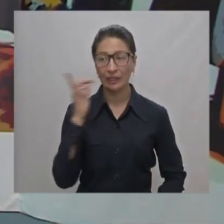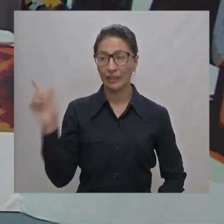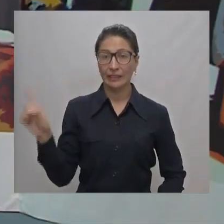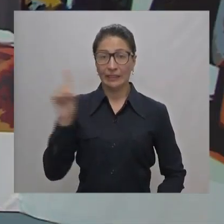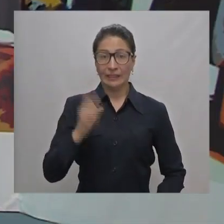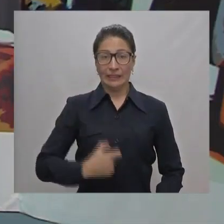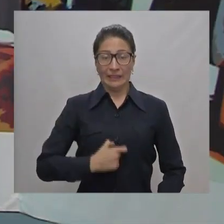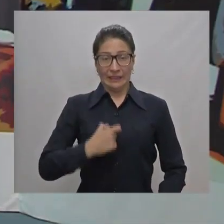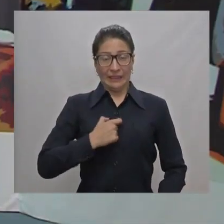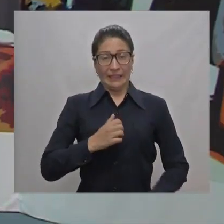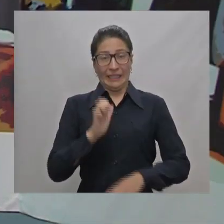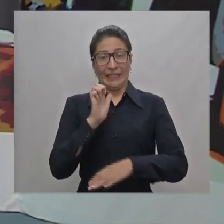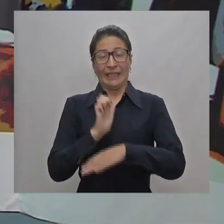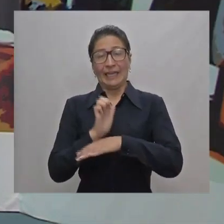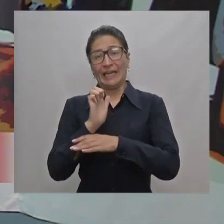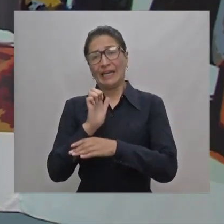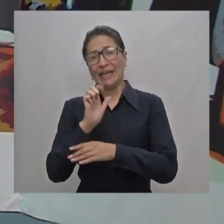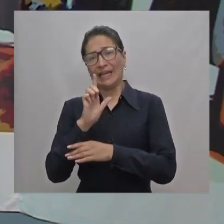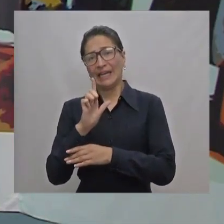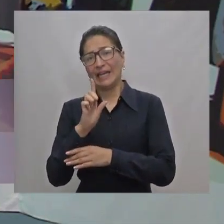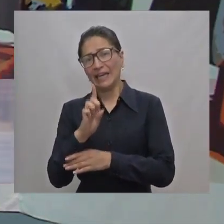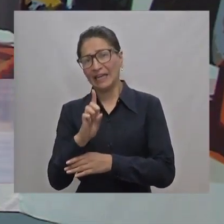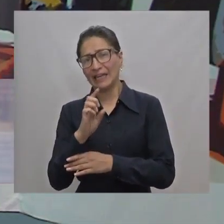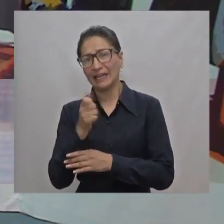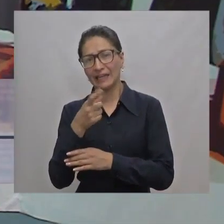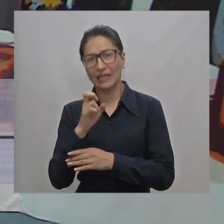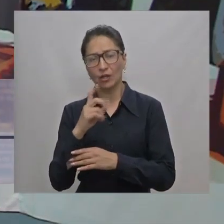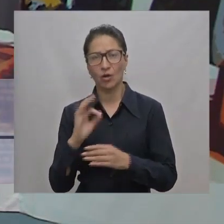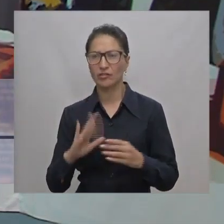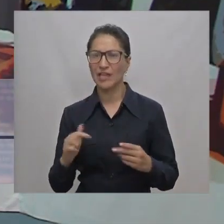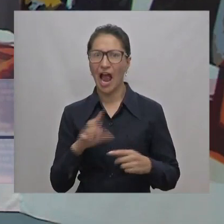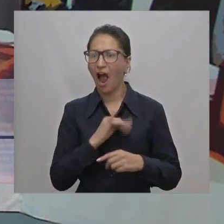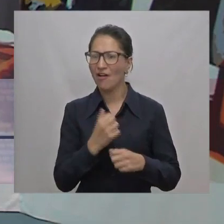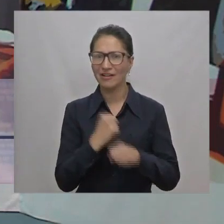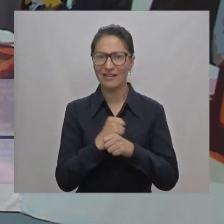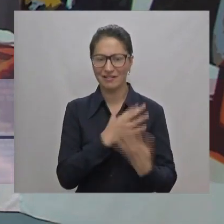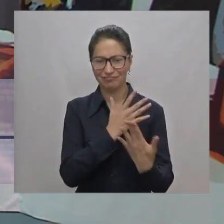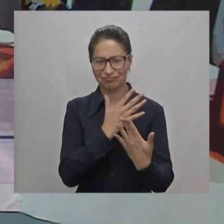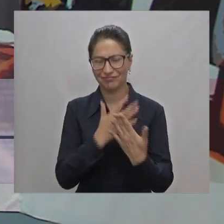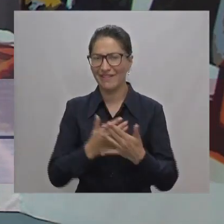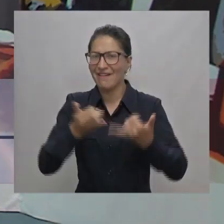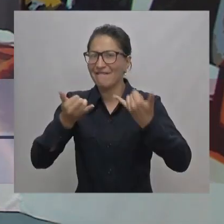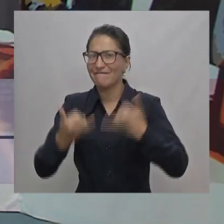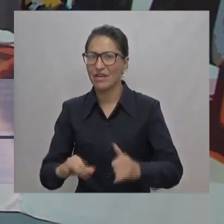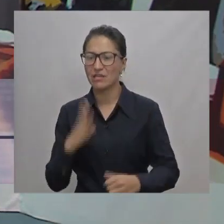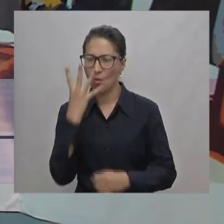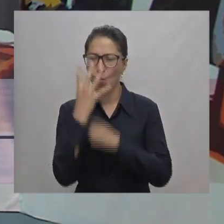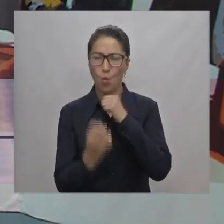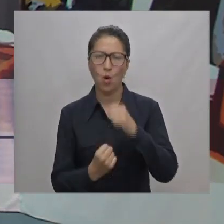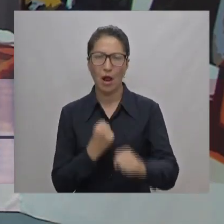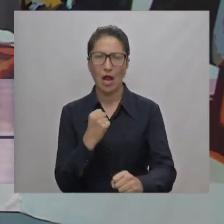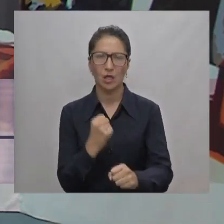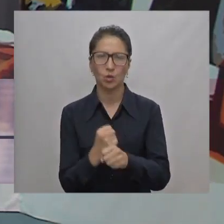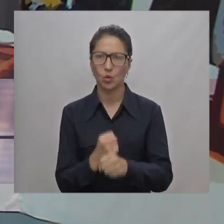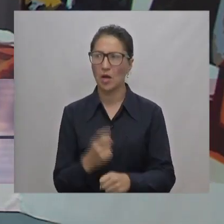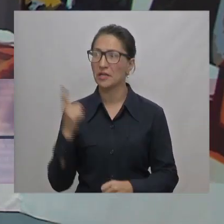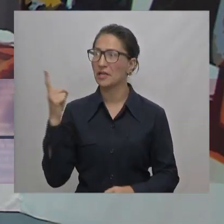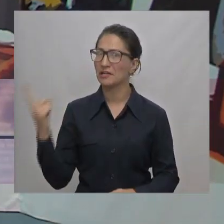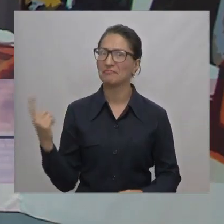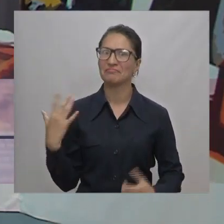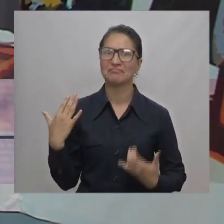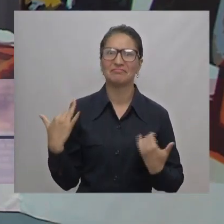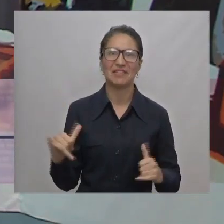La administración de Edgardo Omaya Villazón en la Contraloría General está entrando en su recta final. Luego de 4 años,